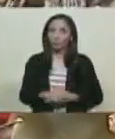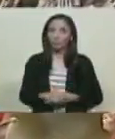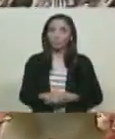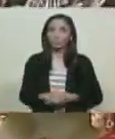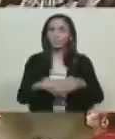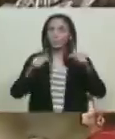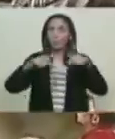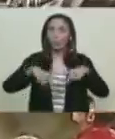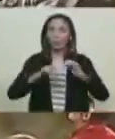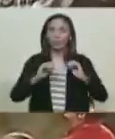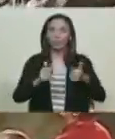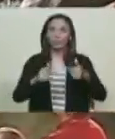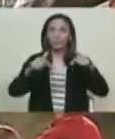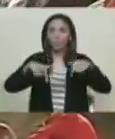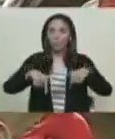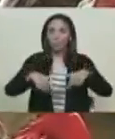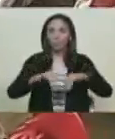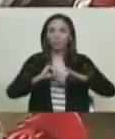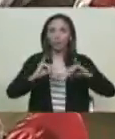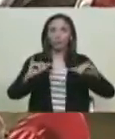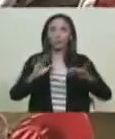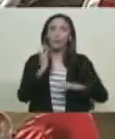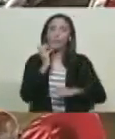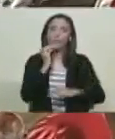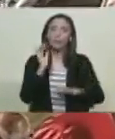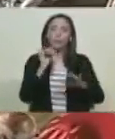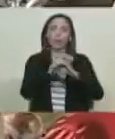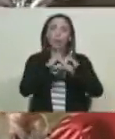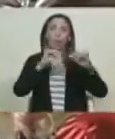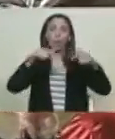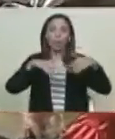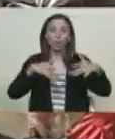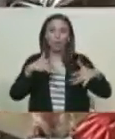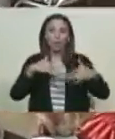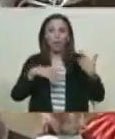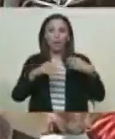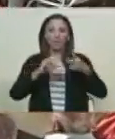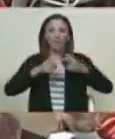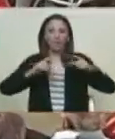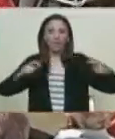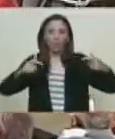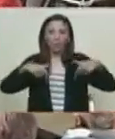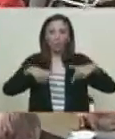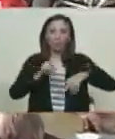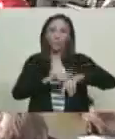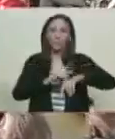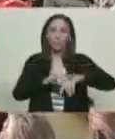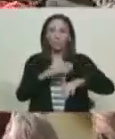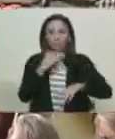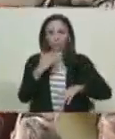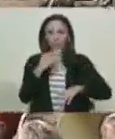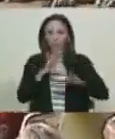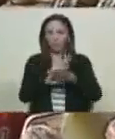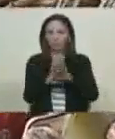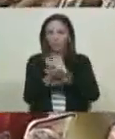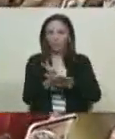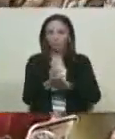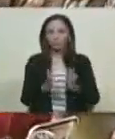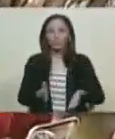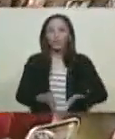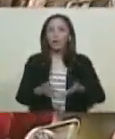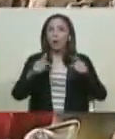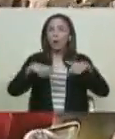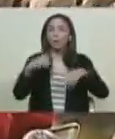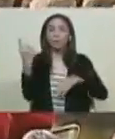desde hoy ya, por ejemplo, al terminar este acto, dentro de unos minutos, ya deberíamos